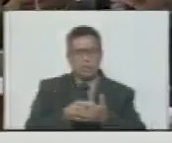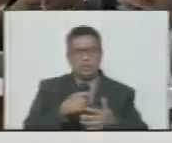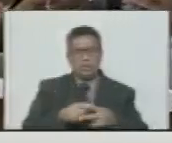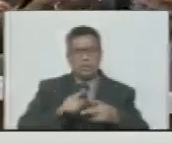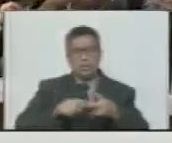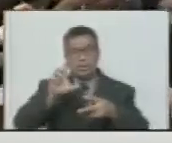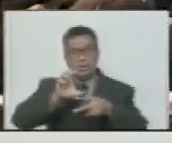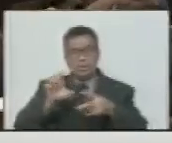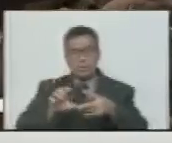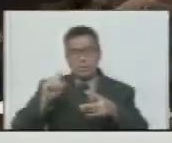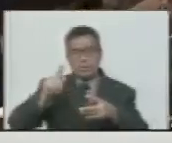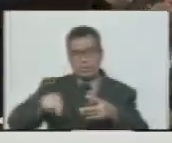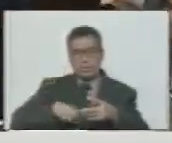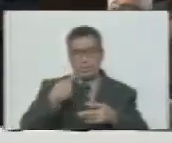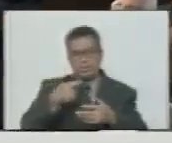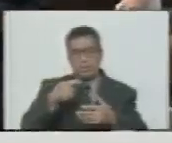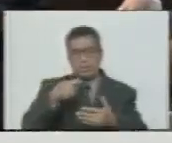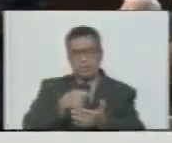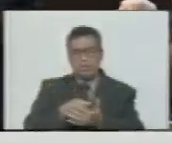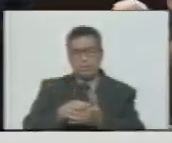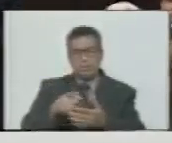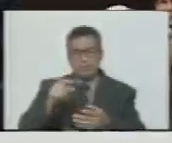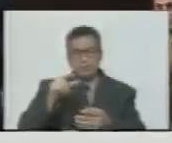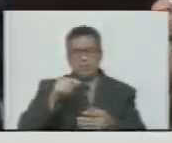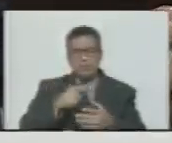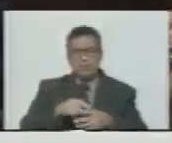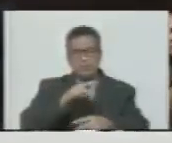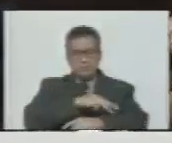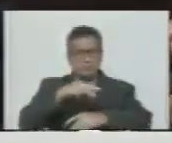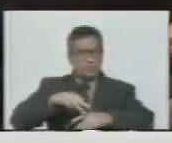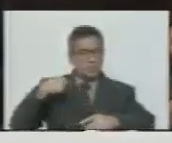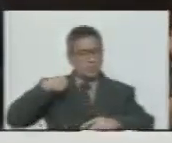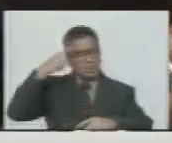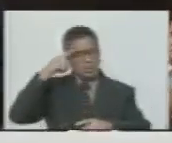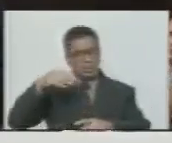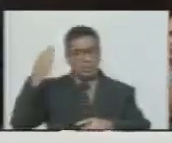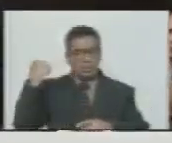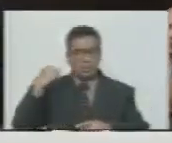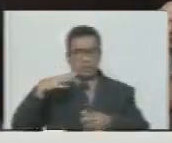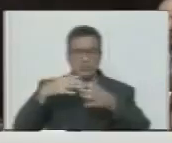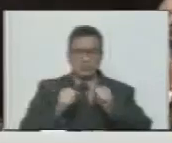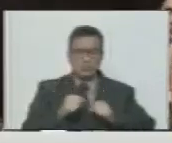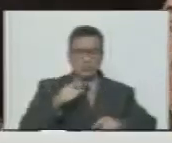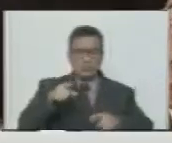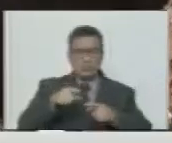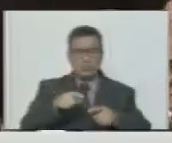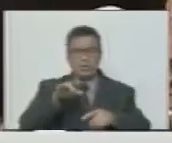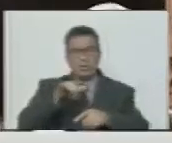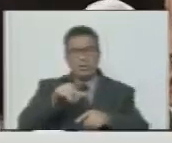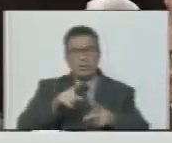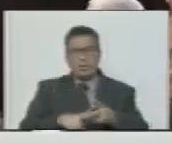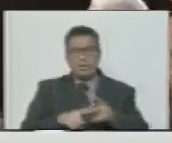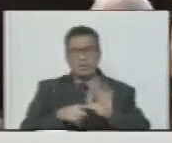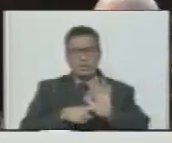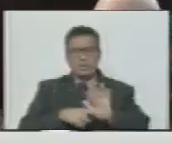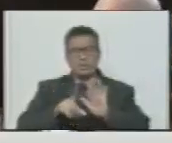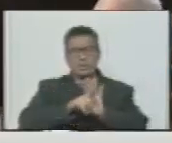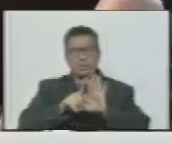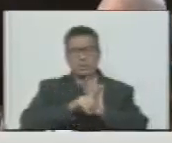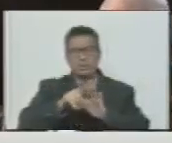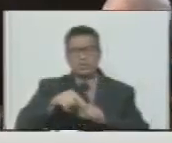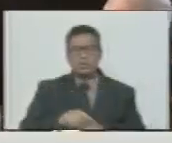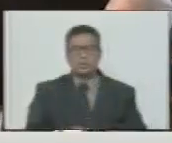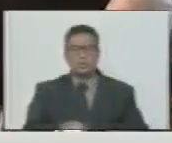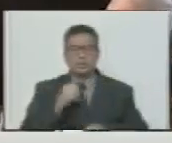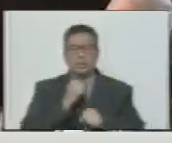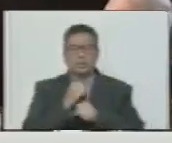económica. Son dos elementos distintos, uno la capacidad económica y el otro la solvencia moral o los antecedentes penales que implican el mismo frente a la ley.